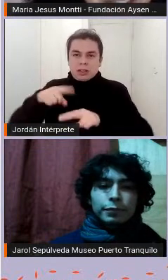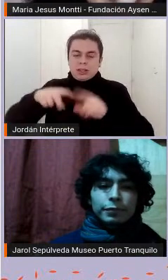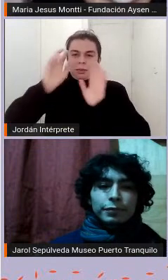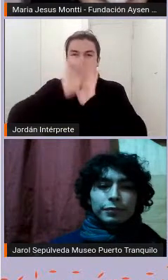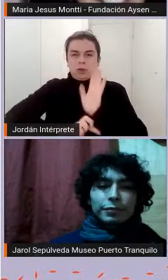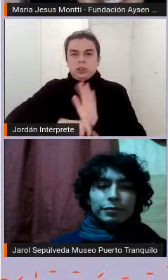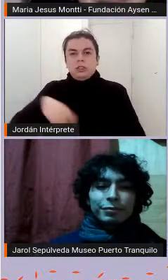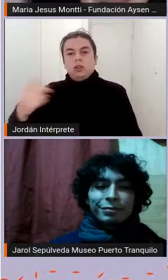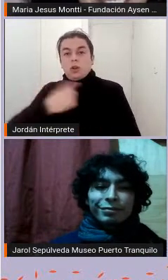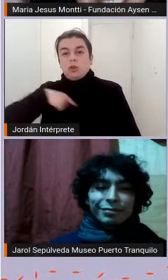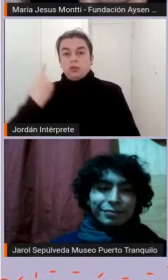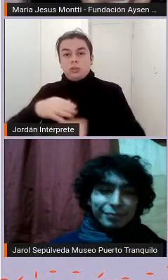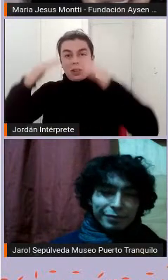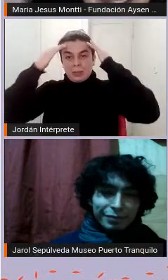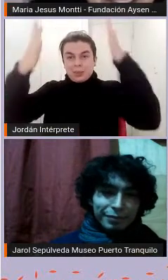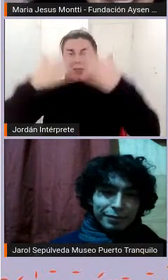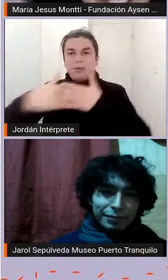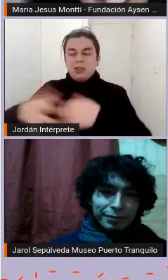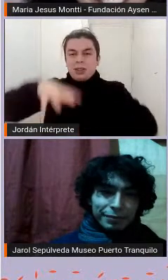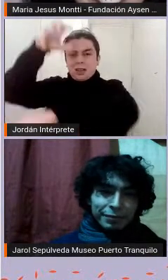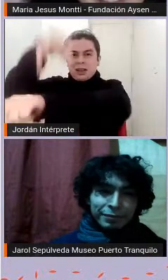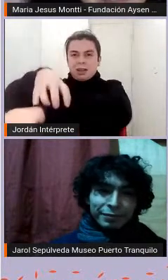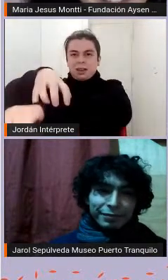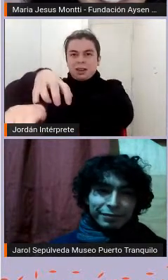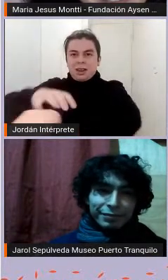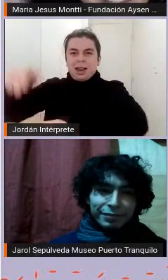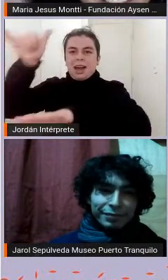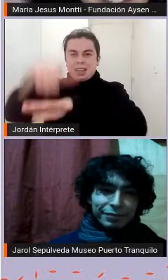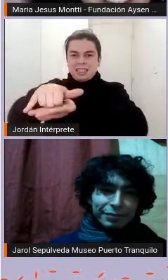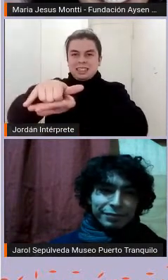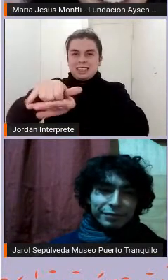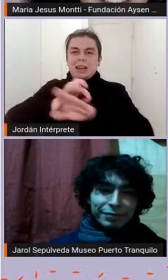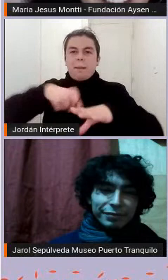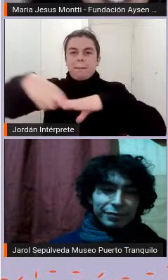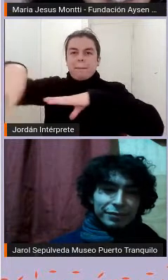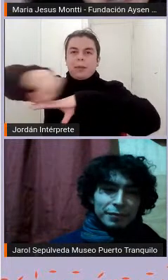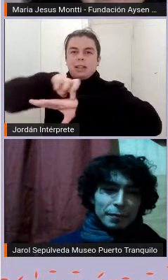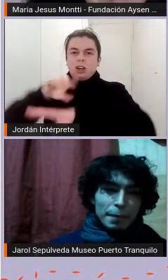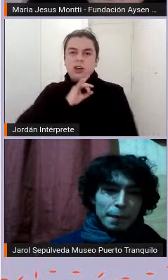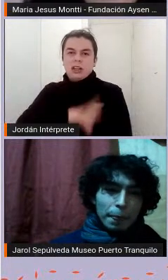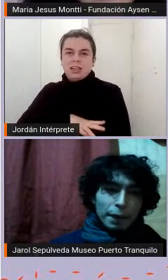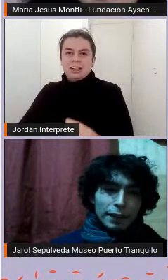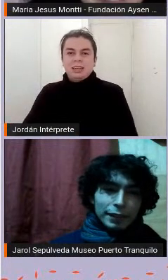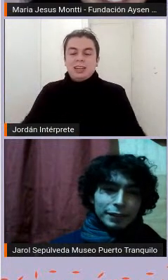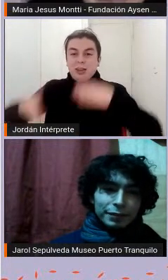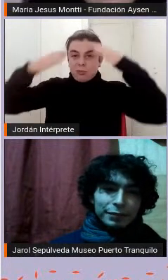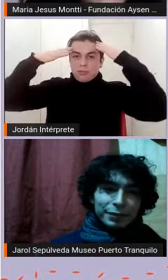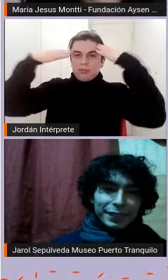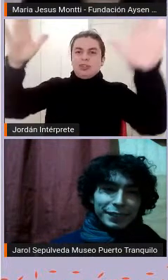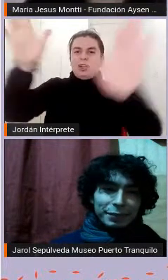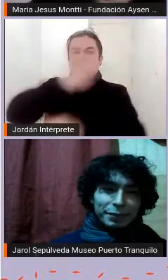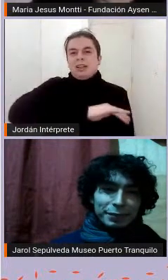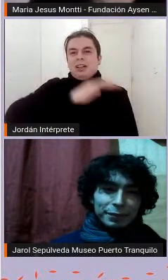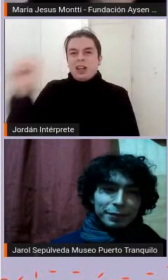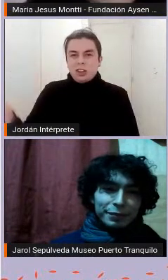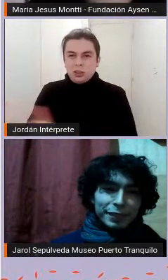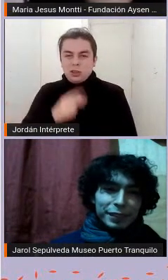Aysén, Patagonia chilena, para todos los que están de